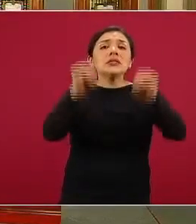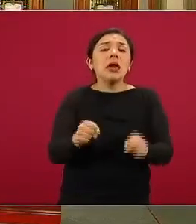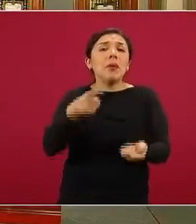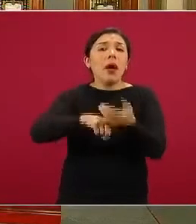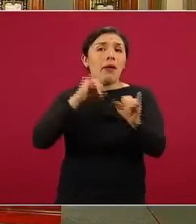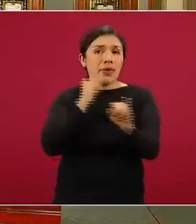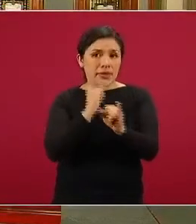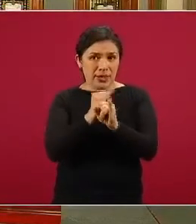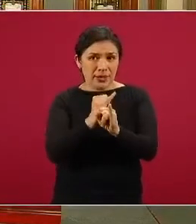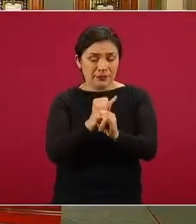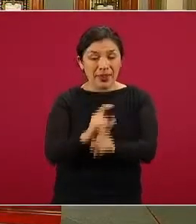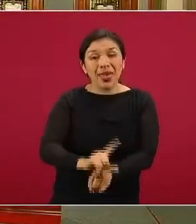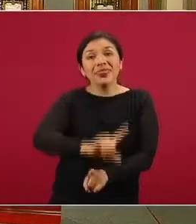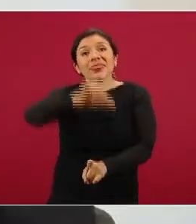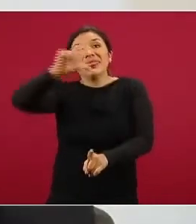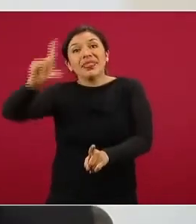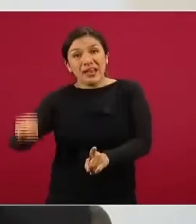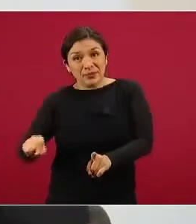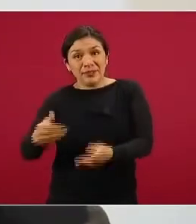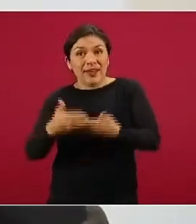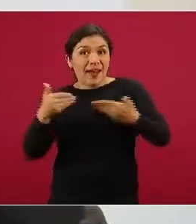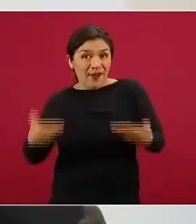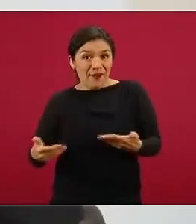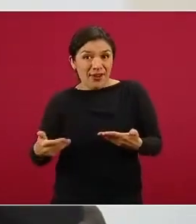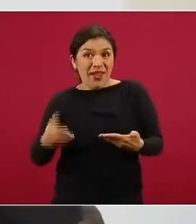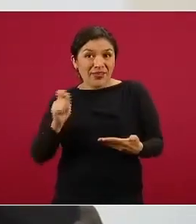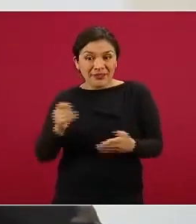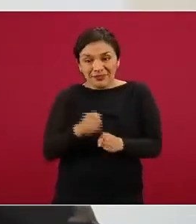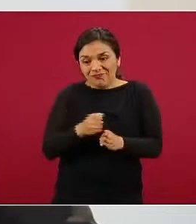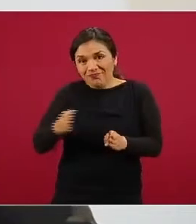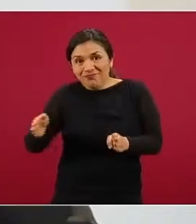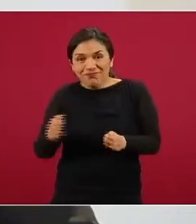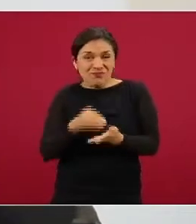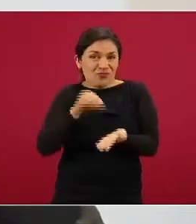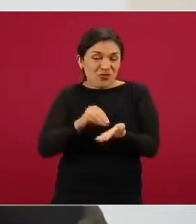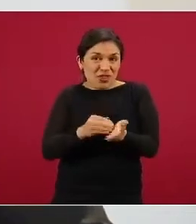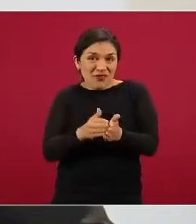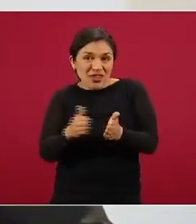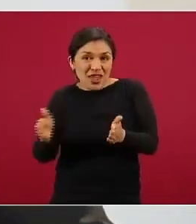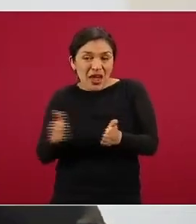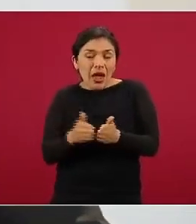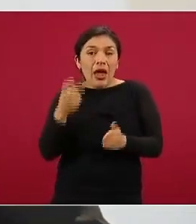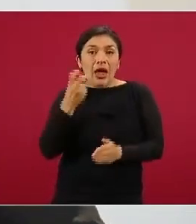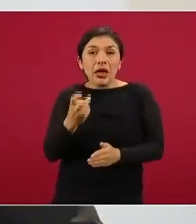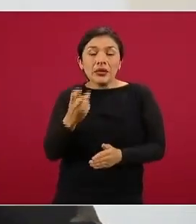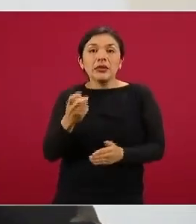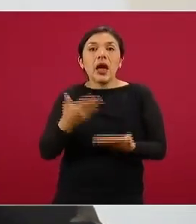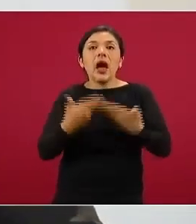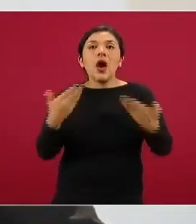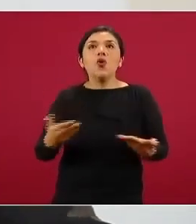línea. Posterior, ya en el inter de la pandemia y de esta